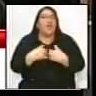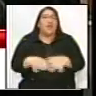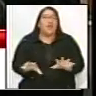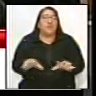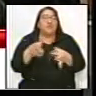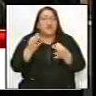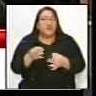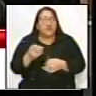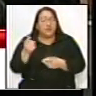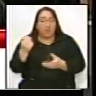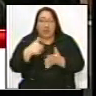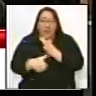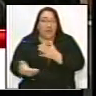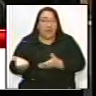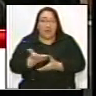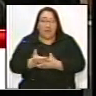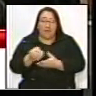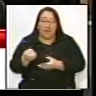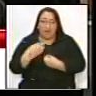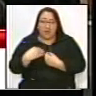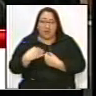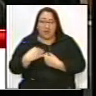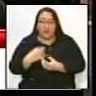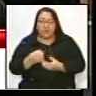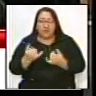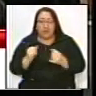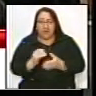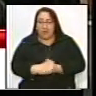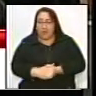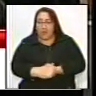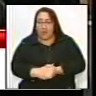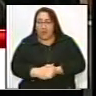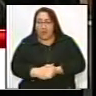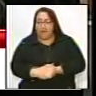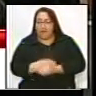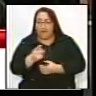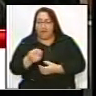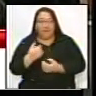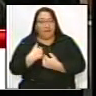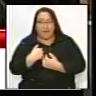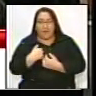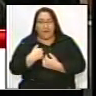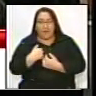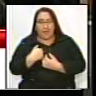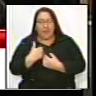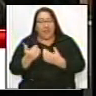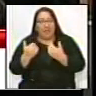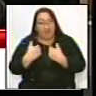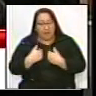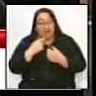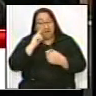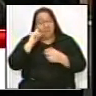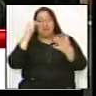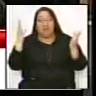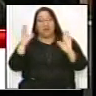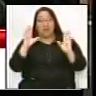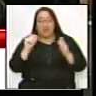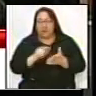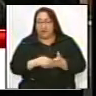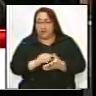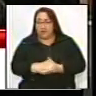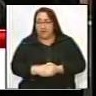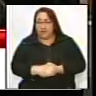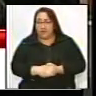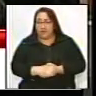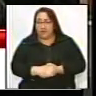enterado sin este documento que usted mandó y nos dio este informe. Pero a usted le llegó, no a mí. Y yo recién me entero esto. Mira,